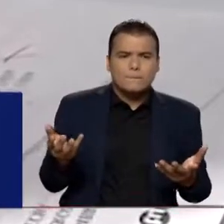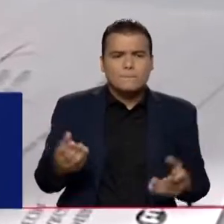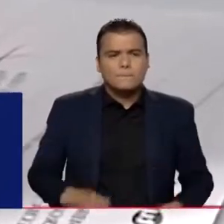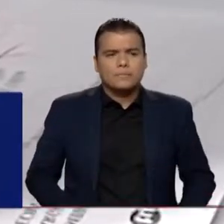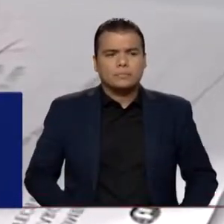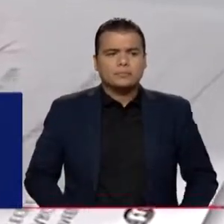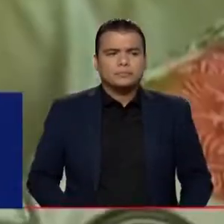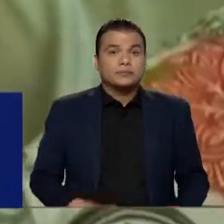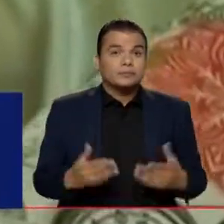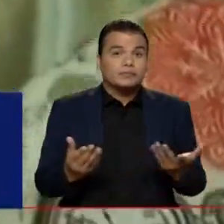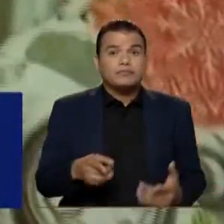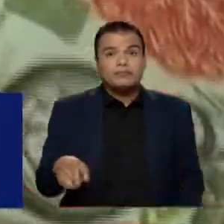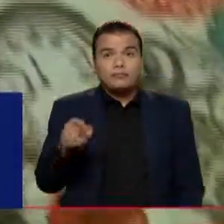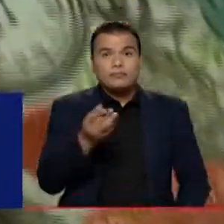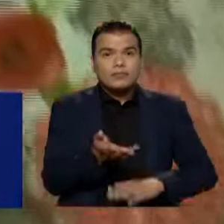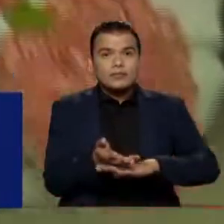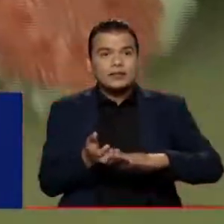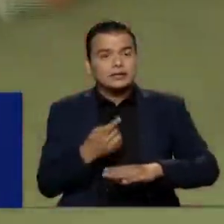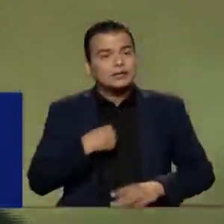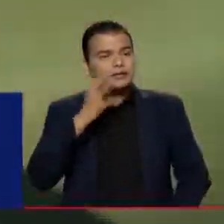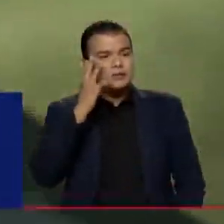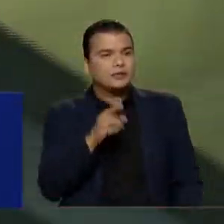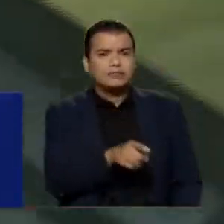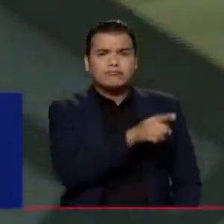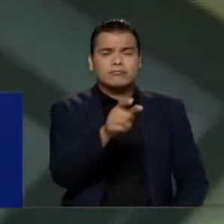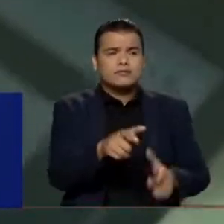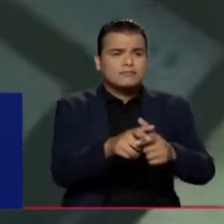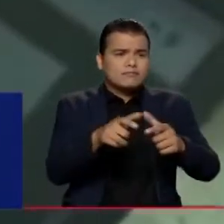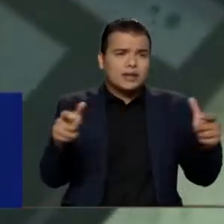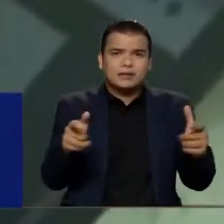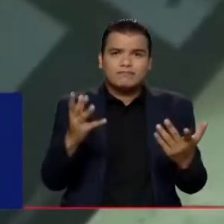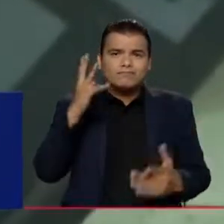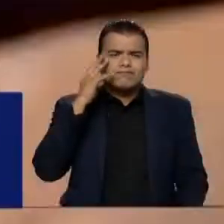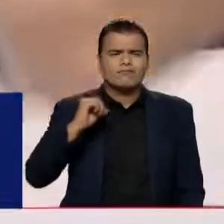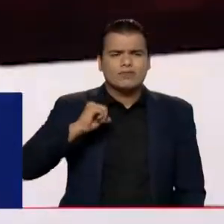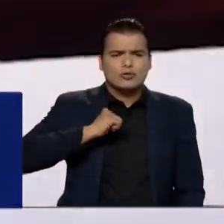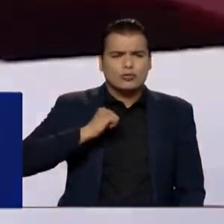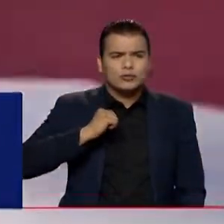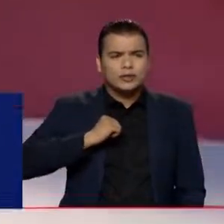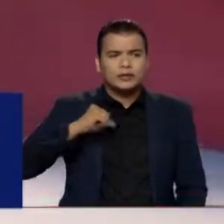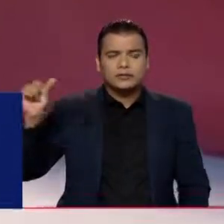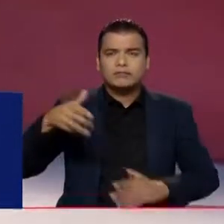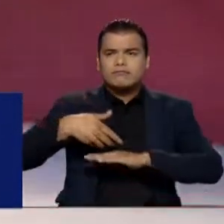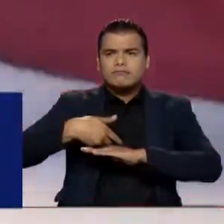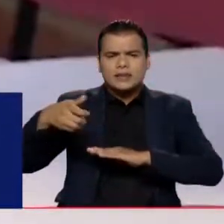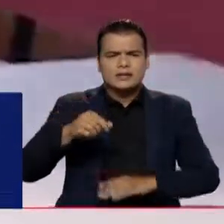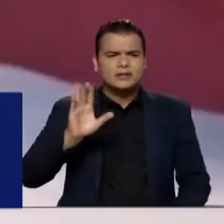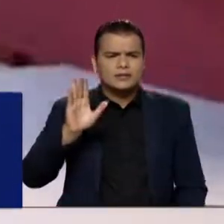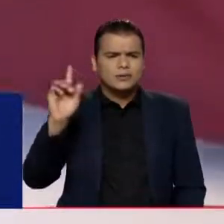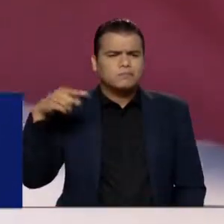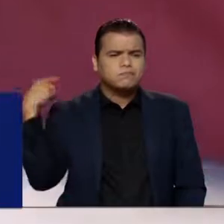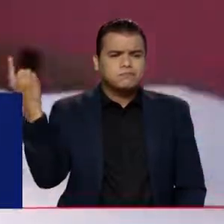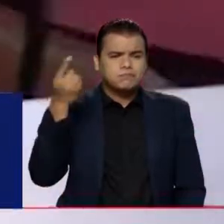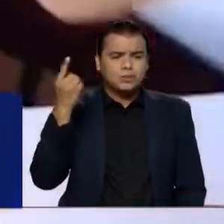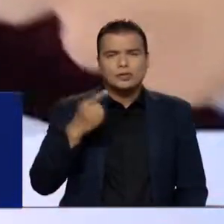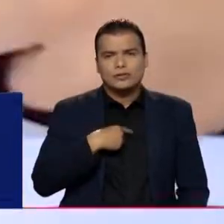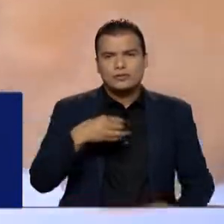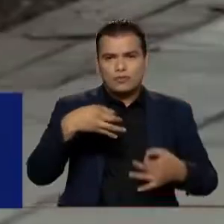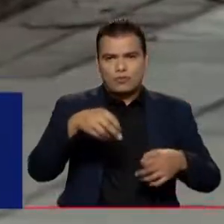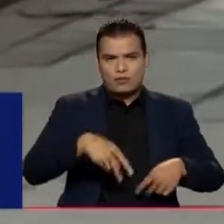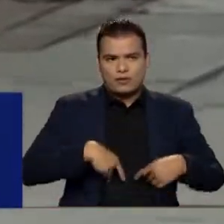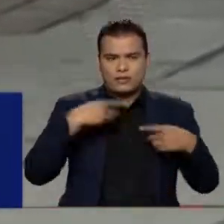Es esa experiencia que muchos jóvenes no tienen y que el mercado les demanda. Si yo voy y muestro una hoja de vida y